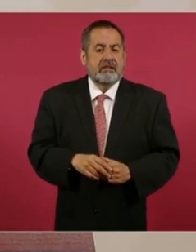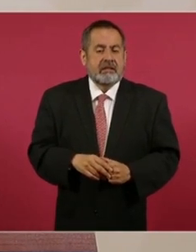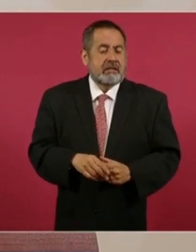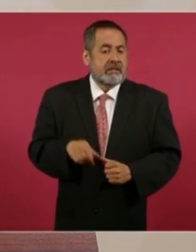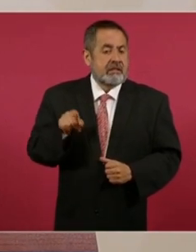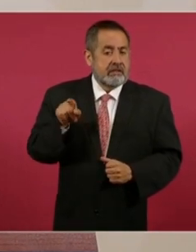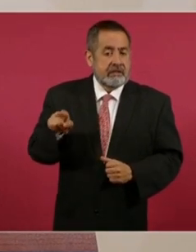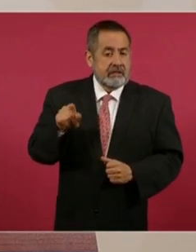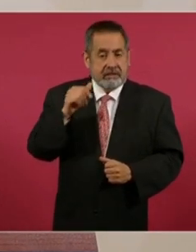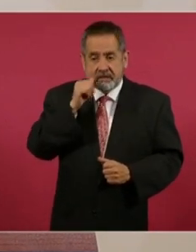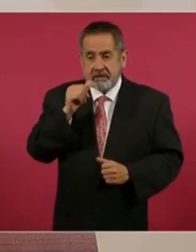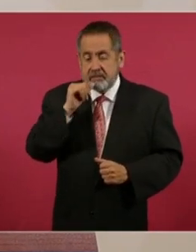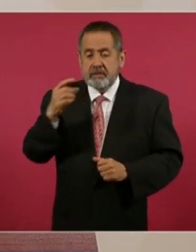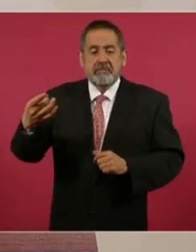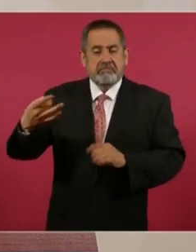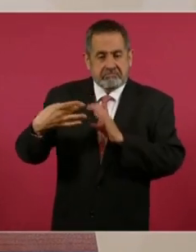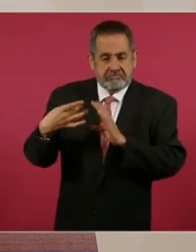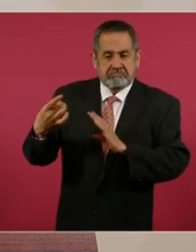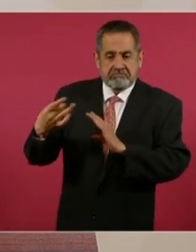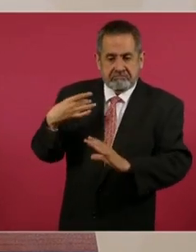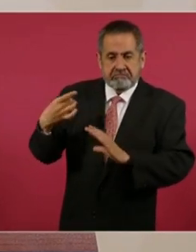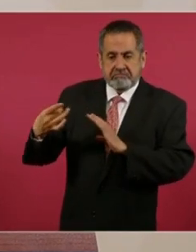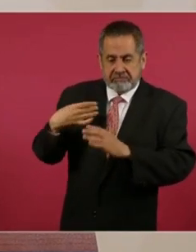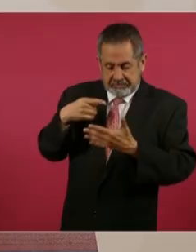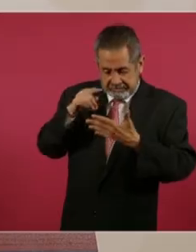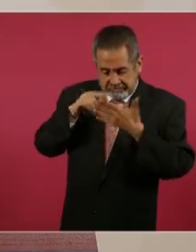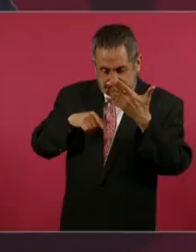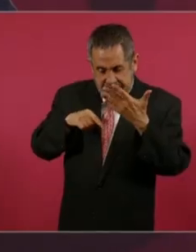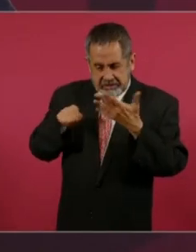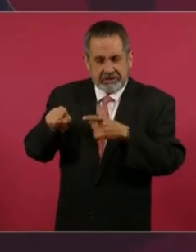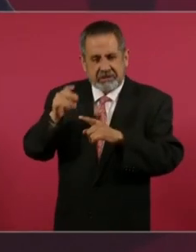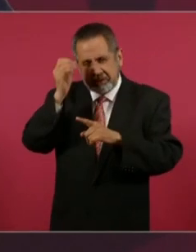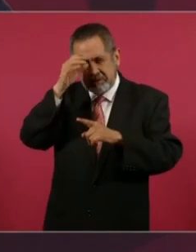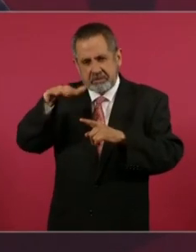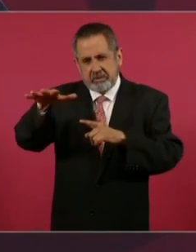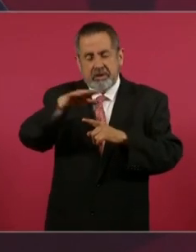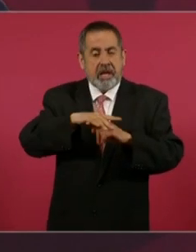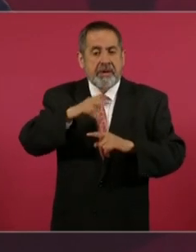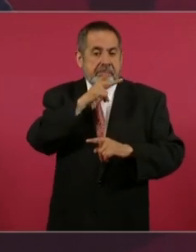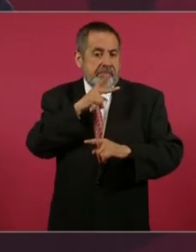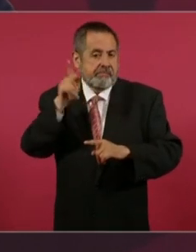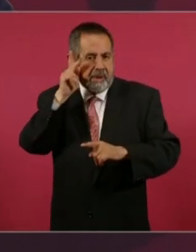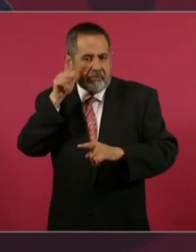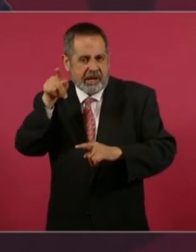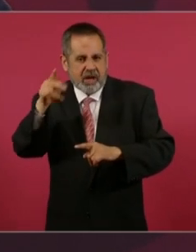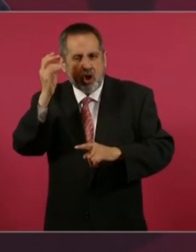me manda recados sobre opiniones del Papa.